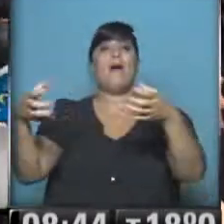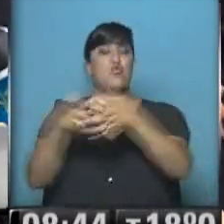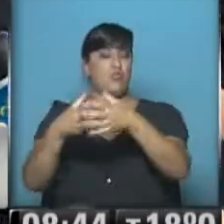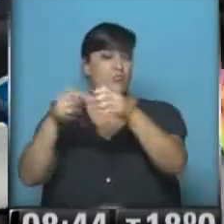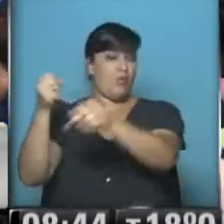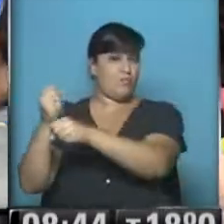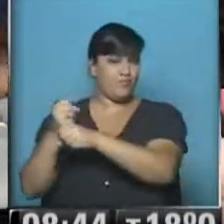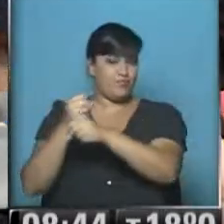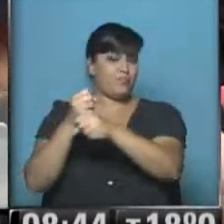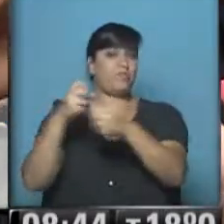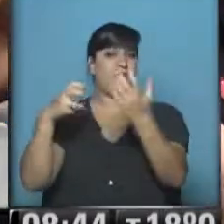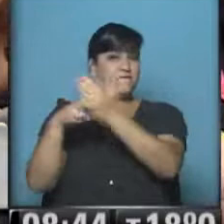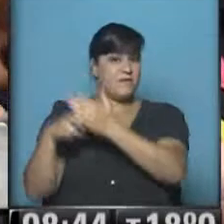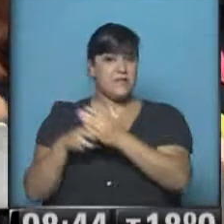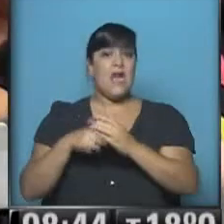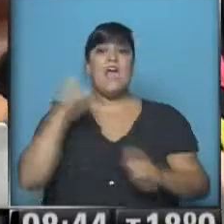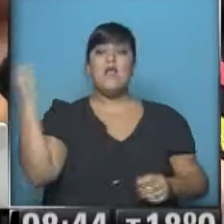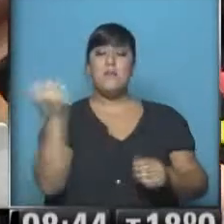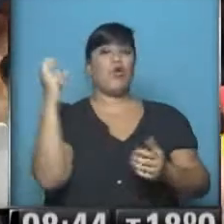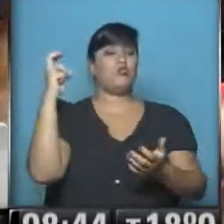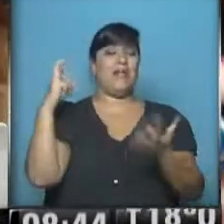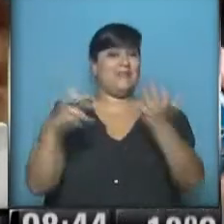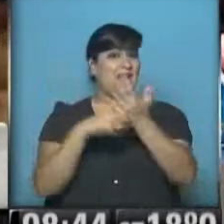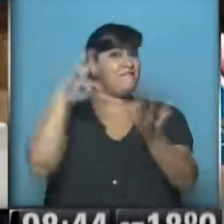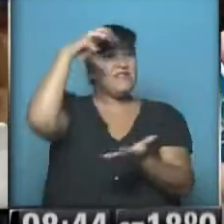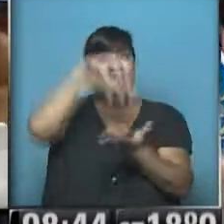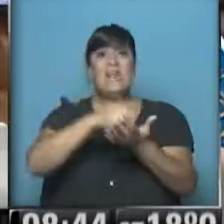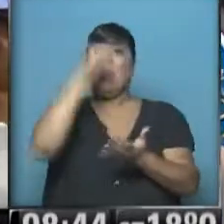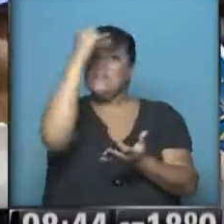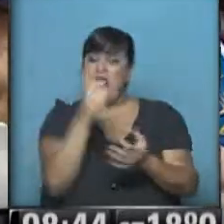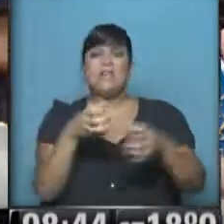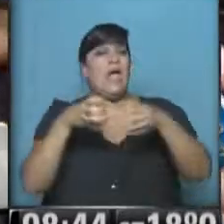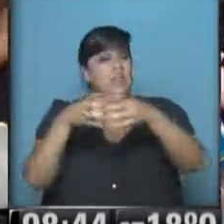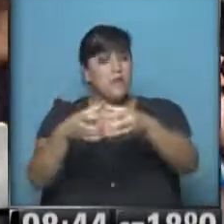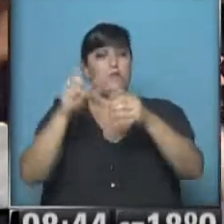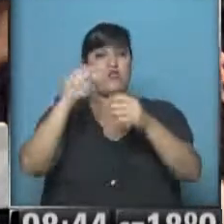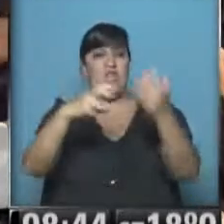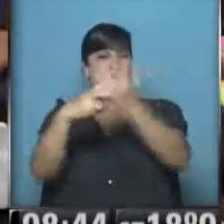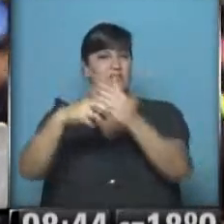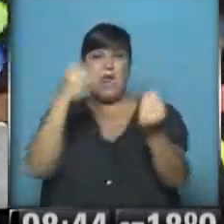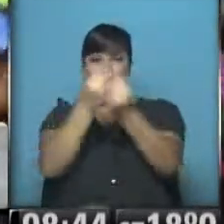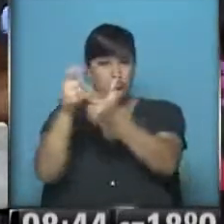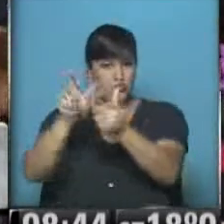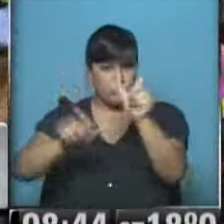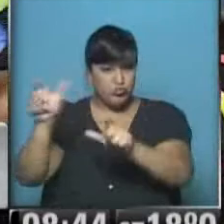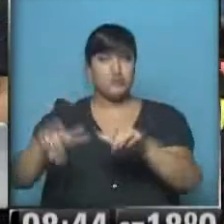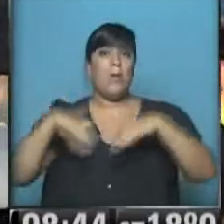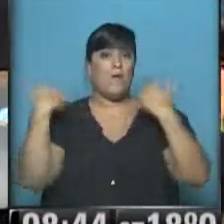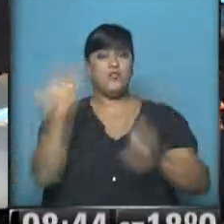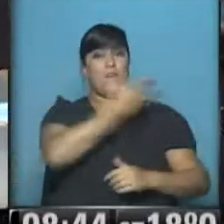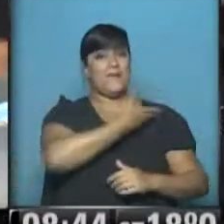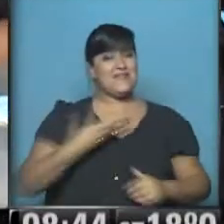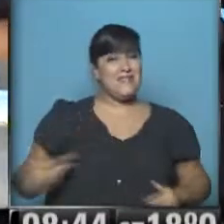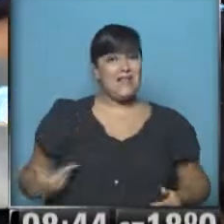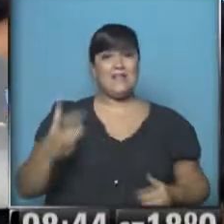esta fiscalía tenga un equipo de fiscales y por eso... como dijo el presidente de la AMIA,